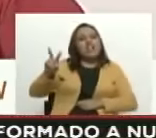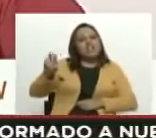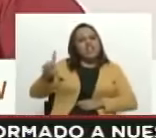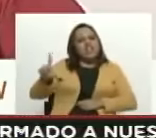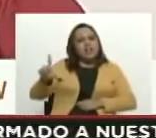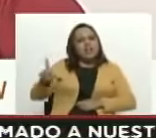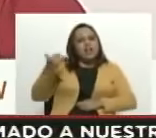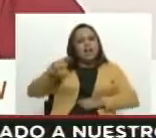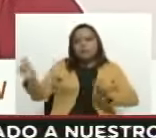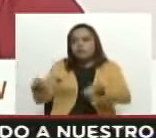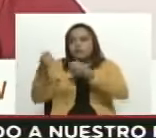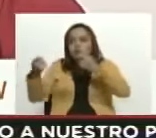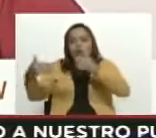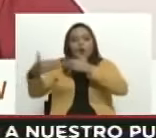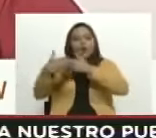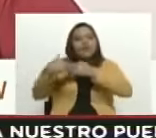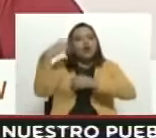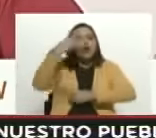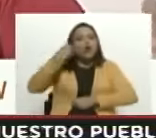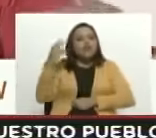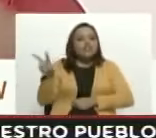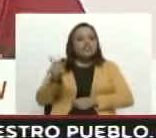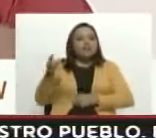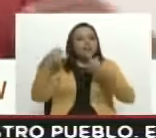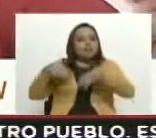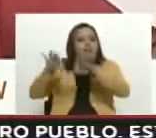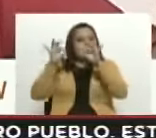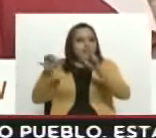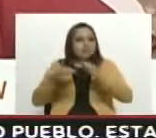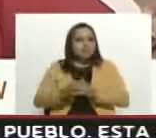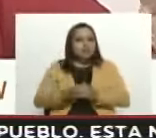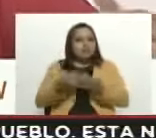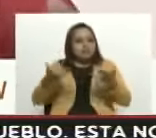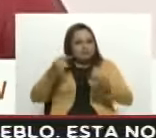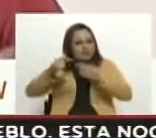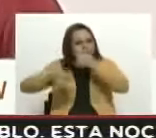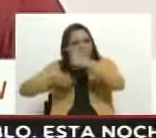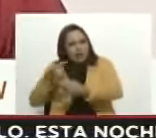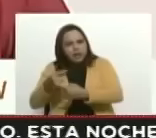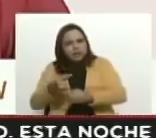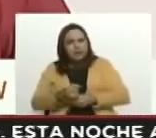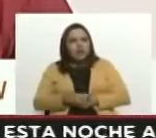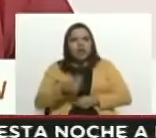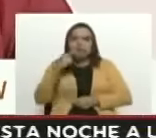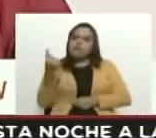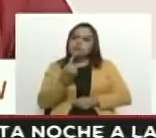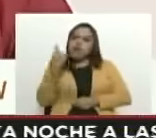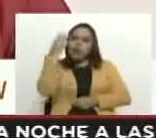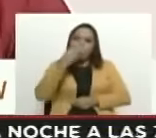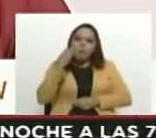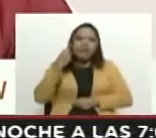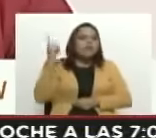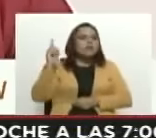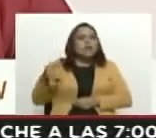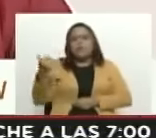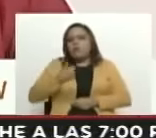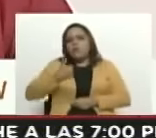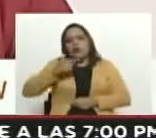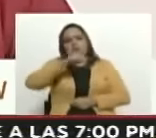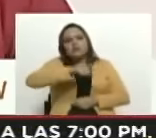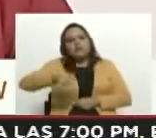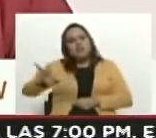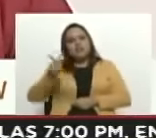esa campaña contra los jóvenes de Venezuela especialmente. Y ya después, ya no fue contra los jóvenes nada más, sino contra cualquier venezolano.